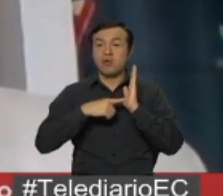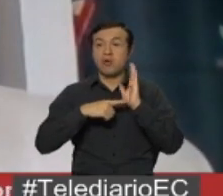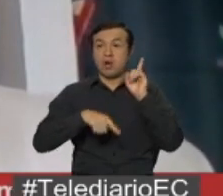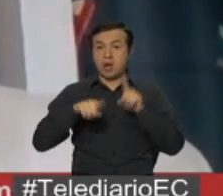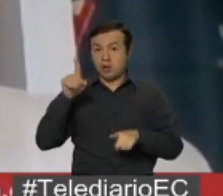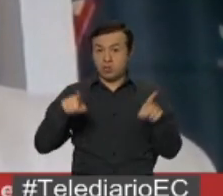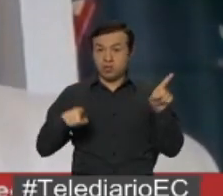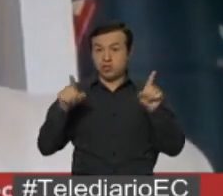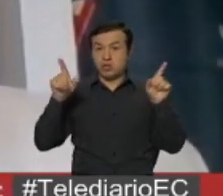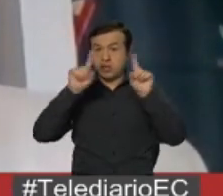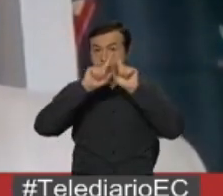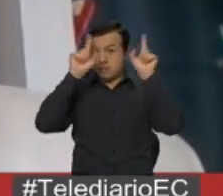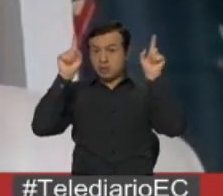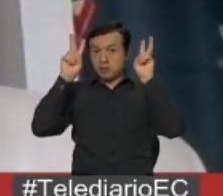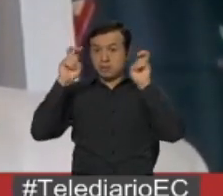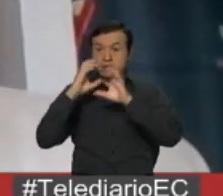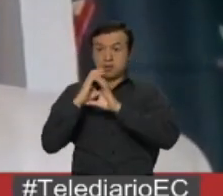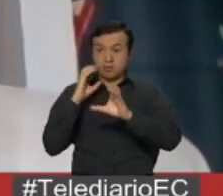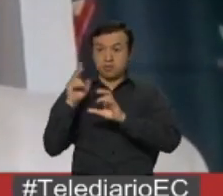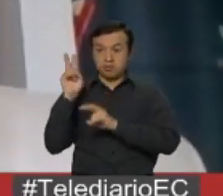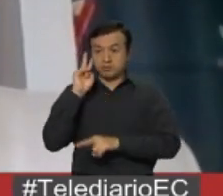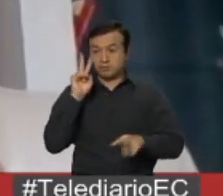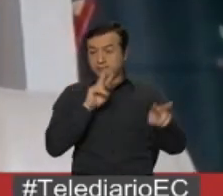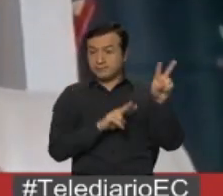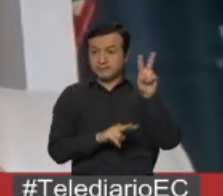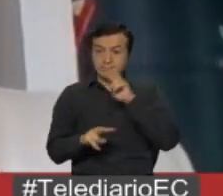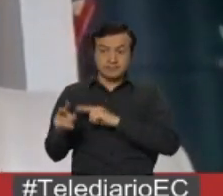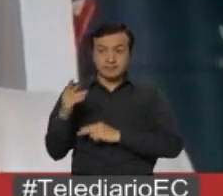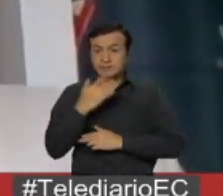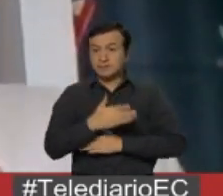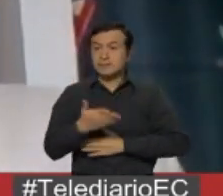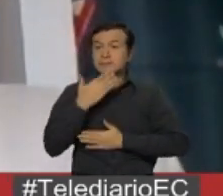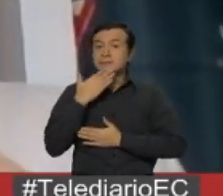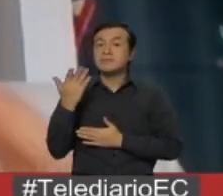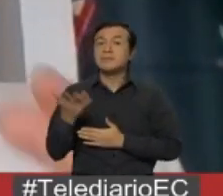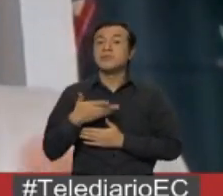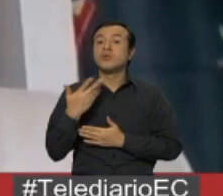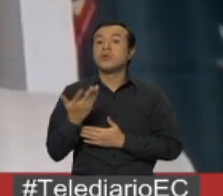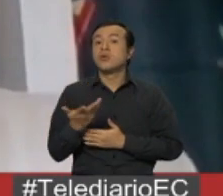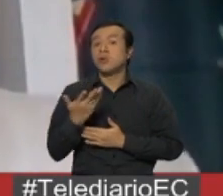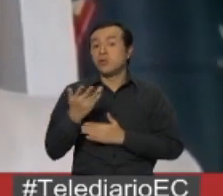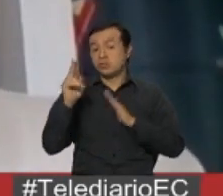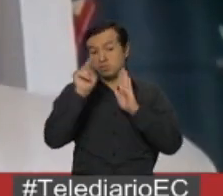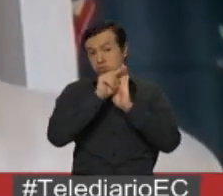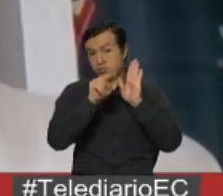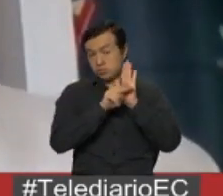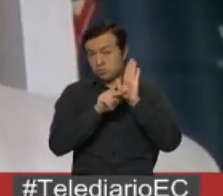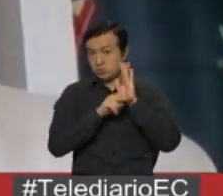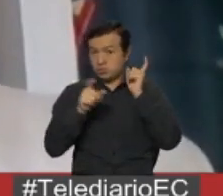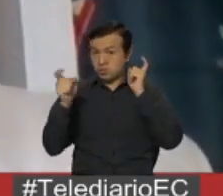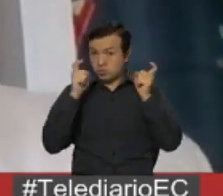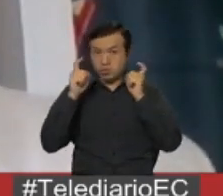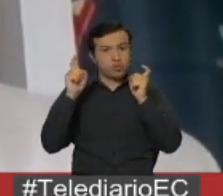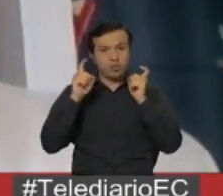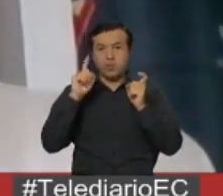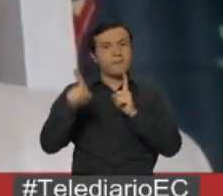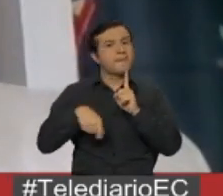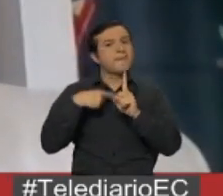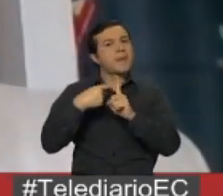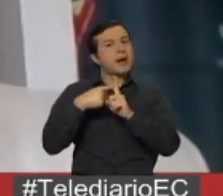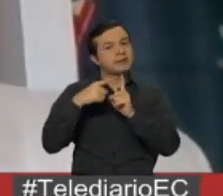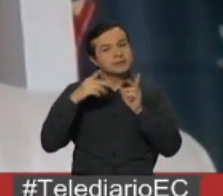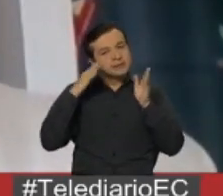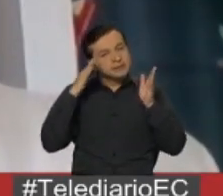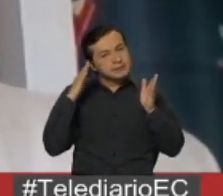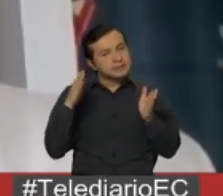situaciones que en este momento deben analizarse desde una óptica no solo normativa y regulatoria sino también desde lo que